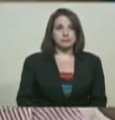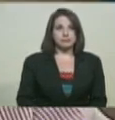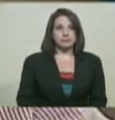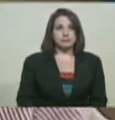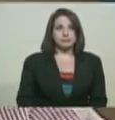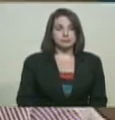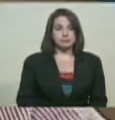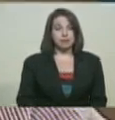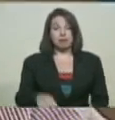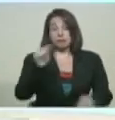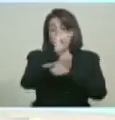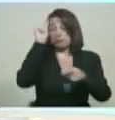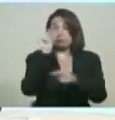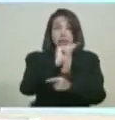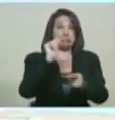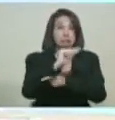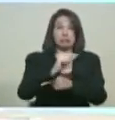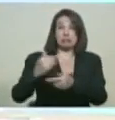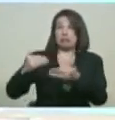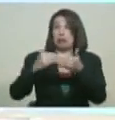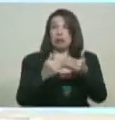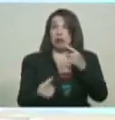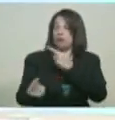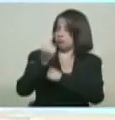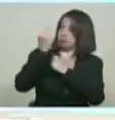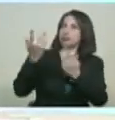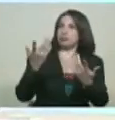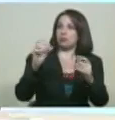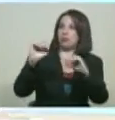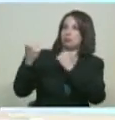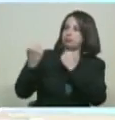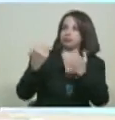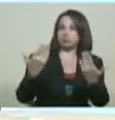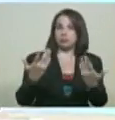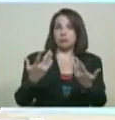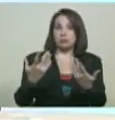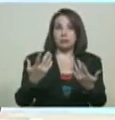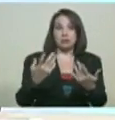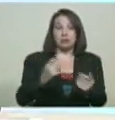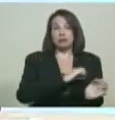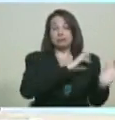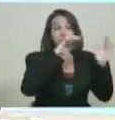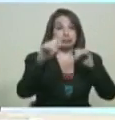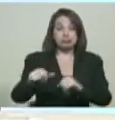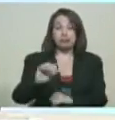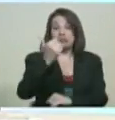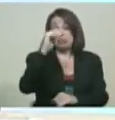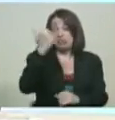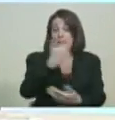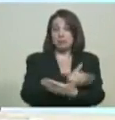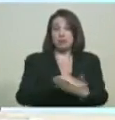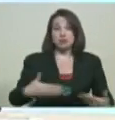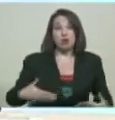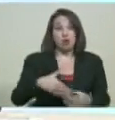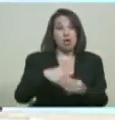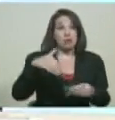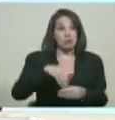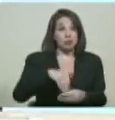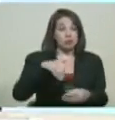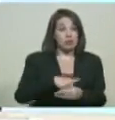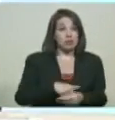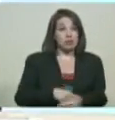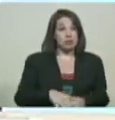con la amenaza extranjera y que hayan salido casi 10 millones de votantes y hayamos ganado con más de 6.500.000